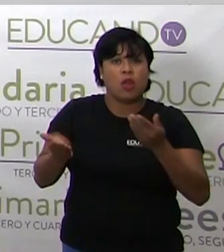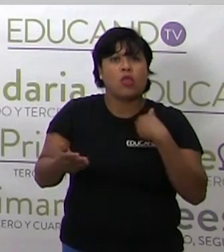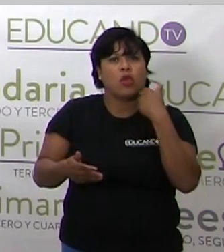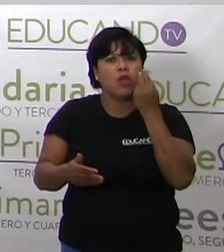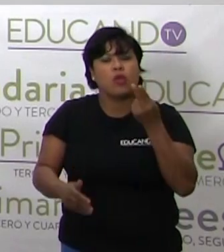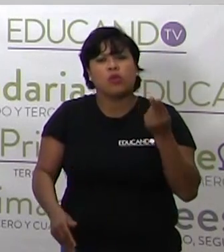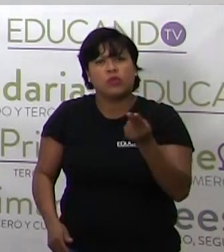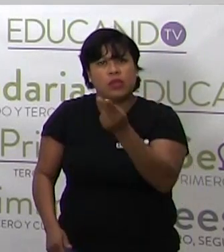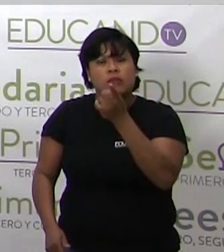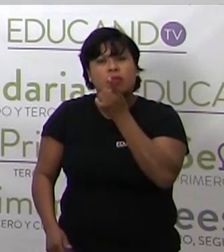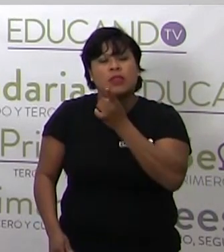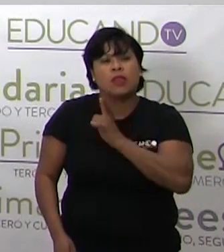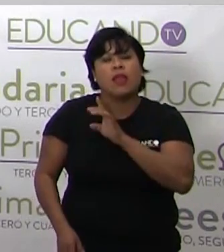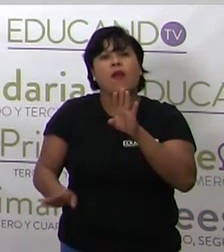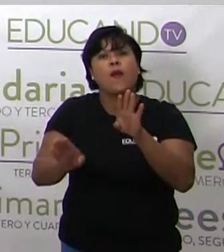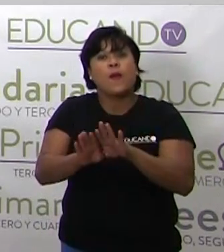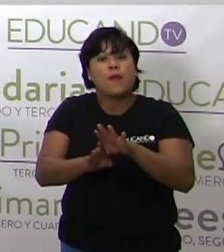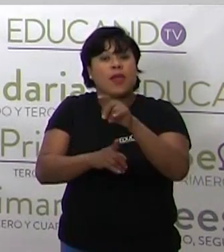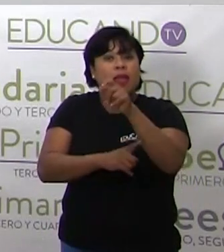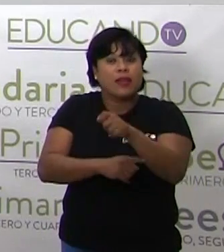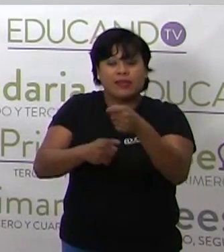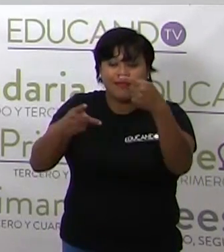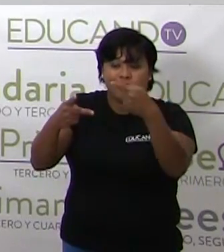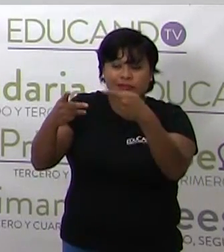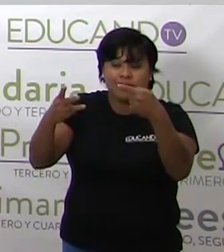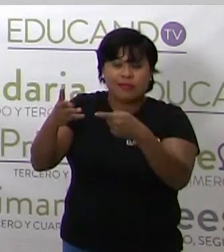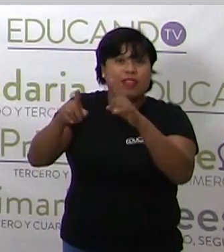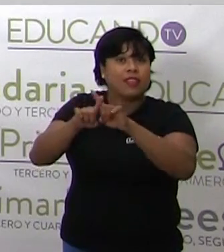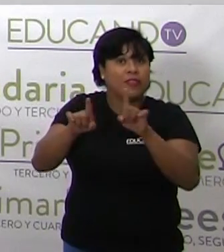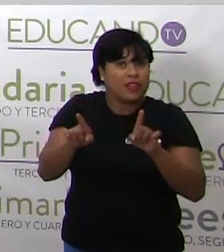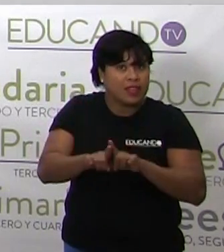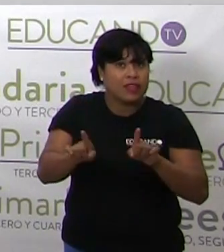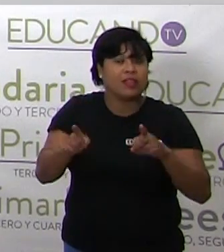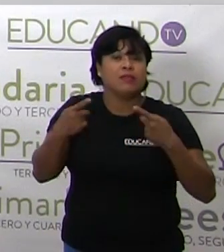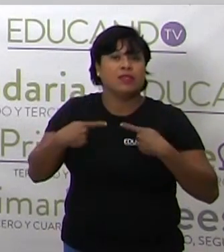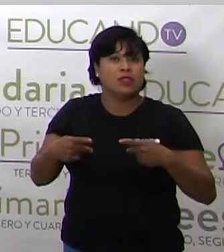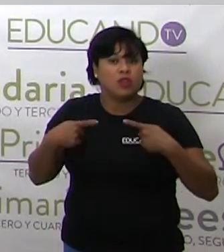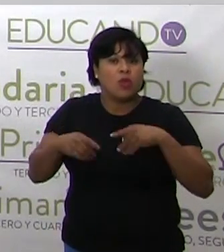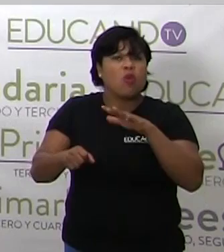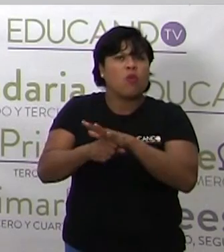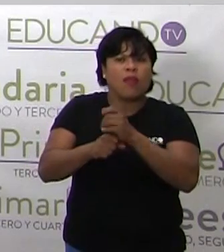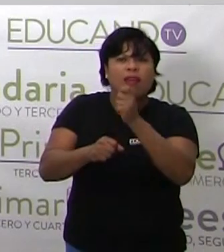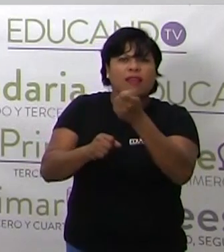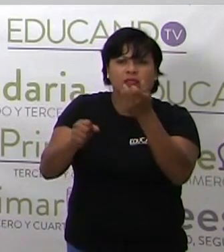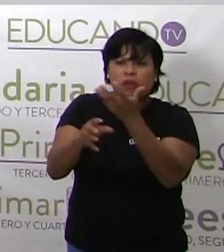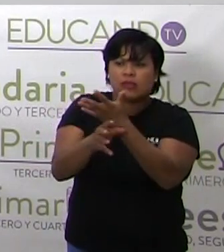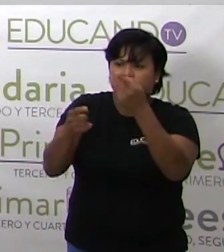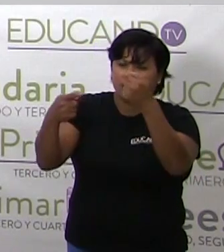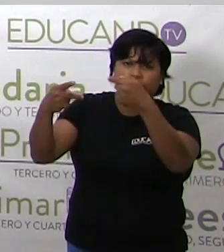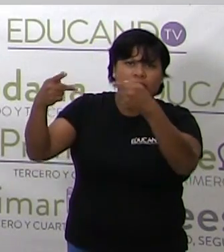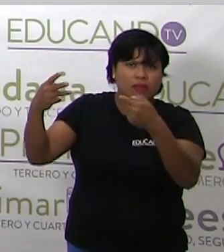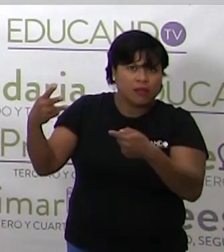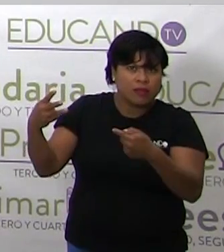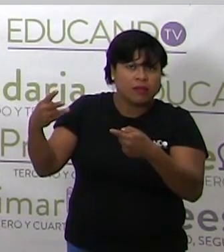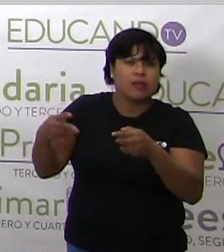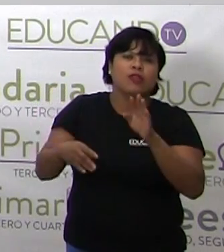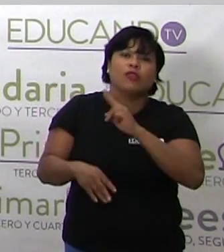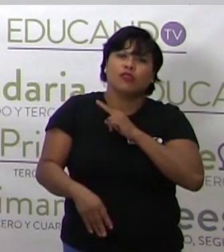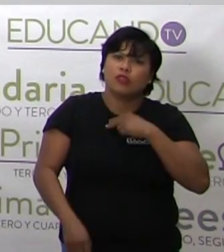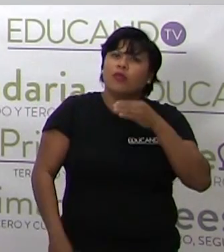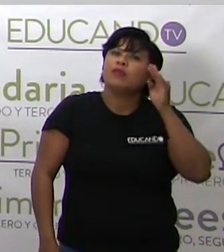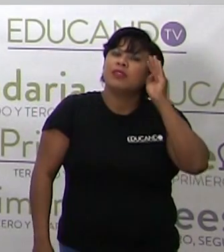que ustedes me digan cómo eran esos personajes o qué acciones realizaban. Vamos a pensar